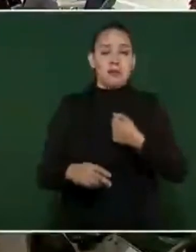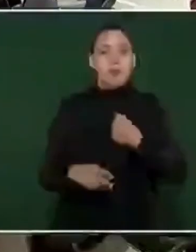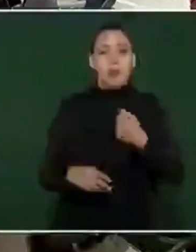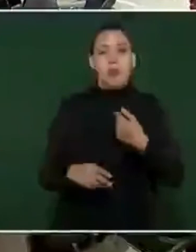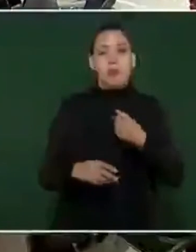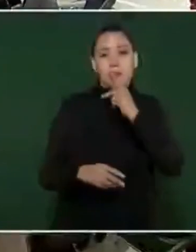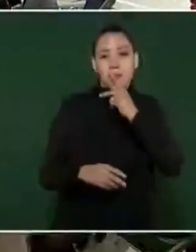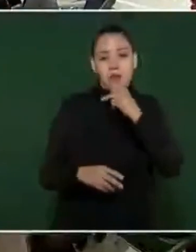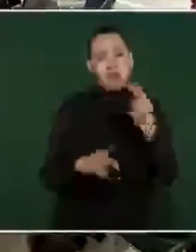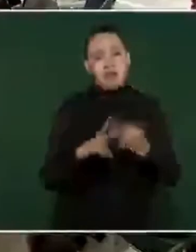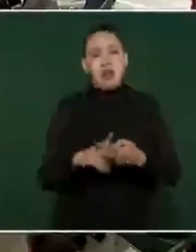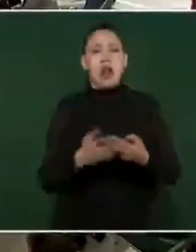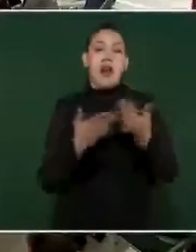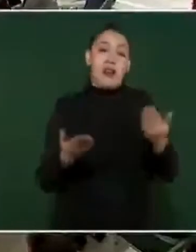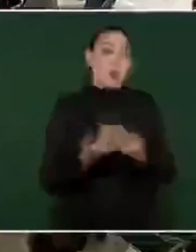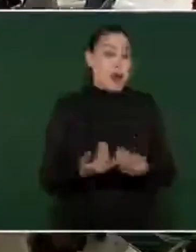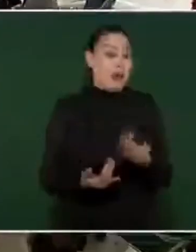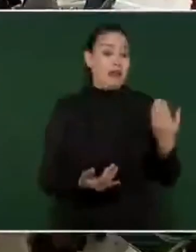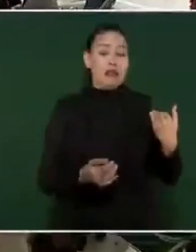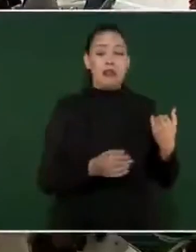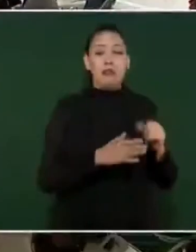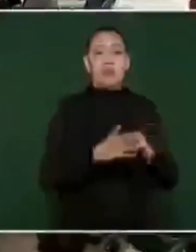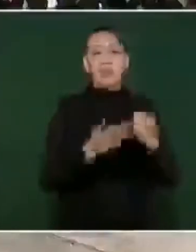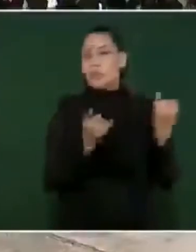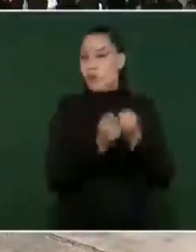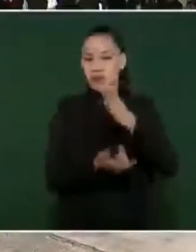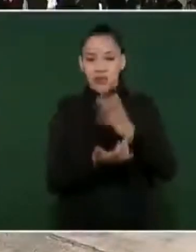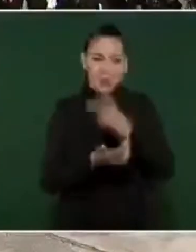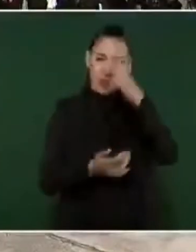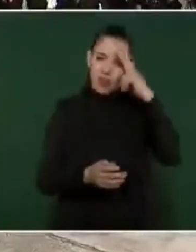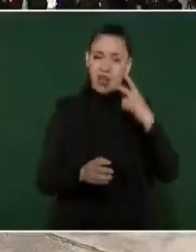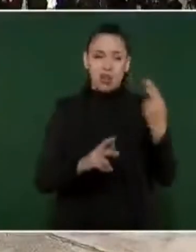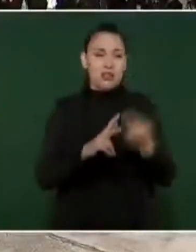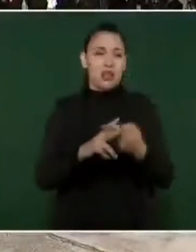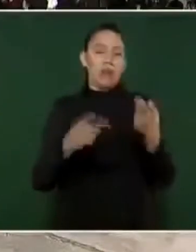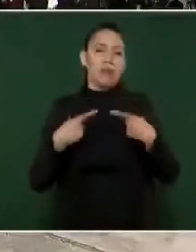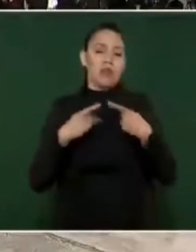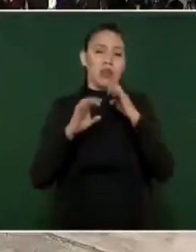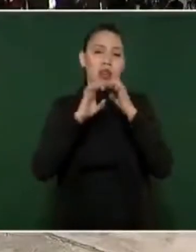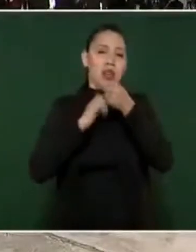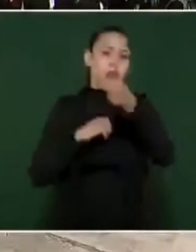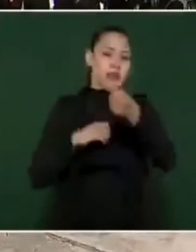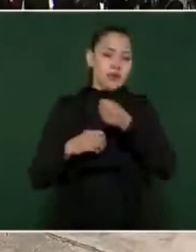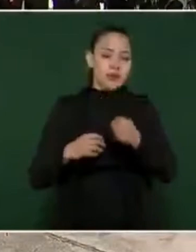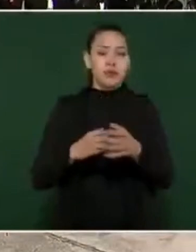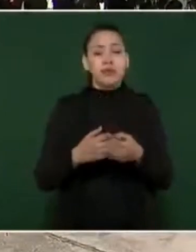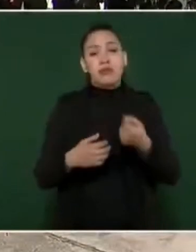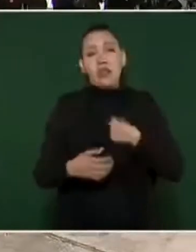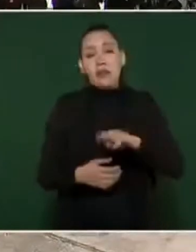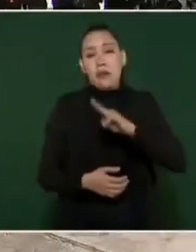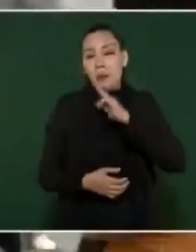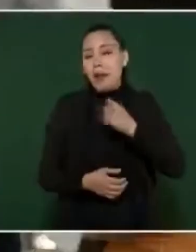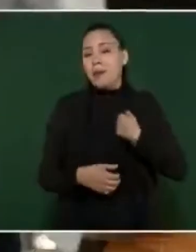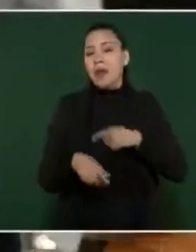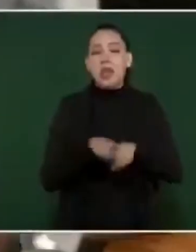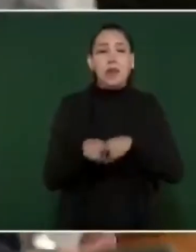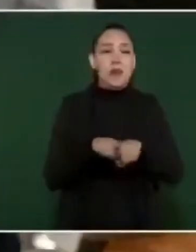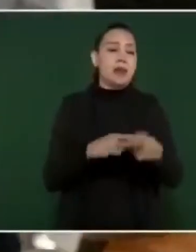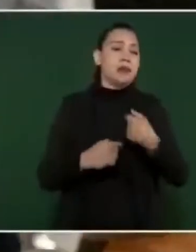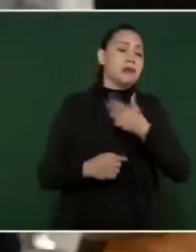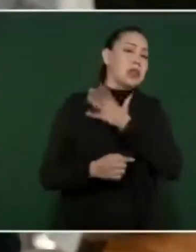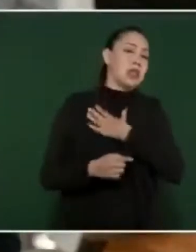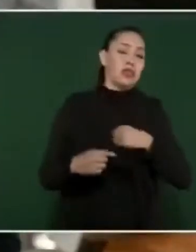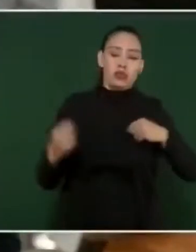verdad, mi madre, mis hermanos, mis hijos también, requerimos justicia porque de verdad han pasado casi 5 años y duele como el primer